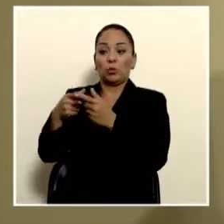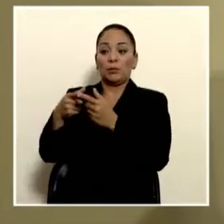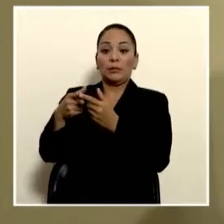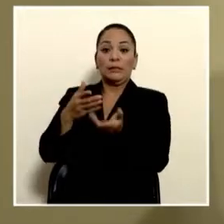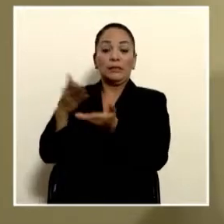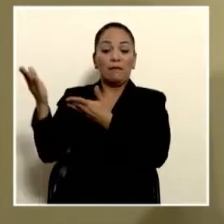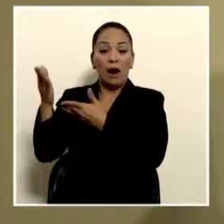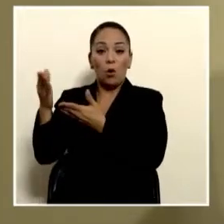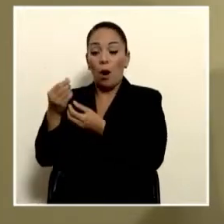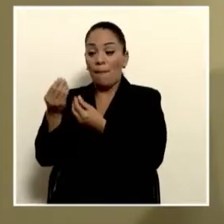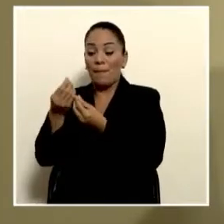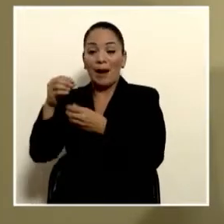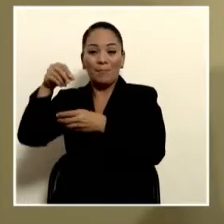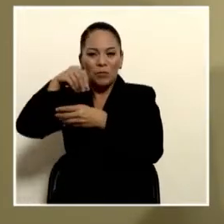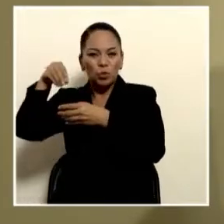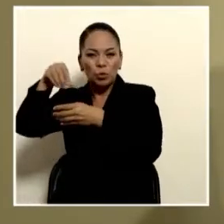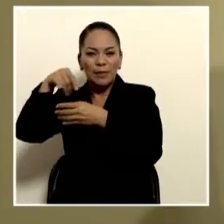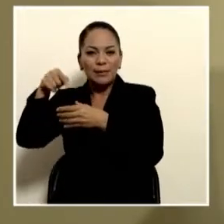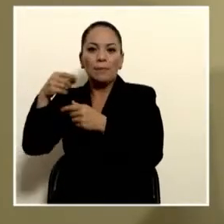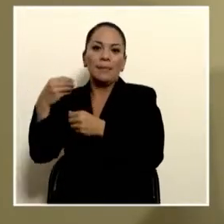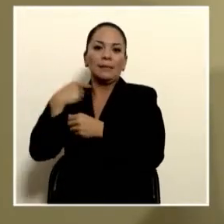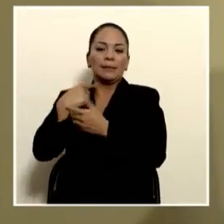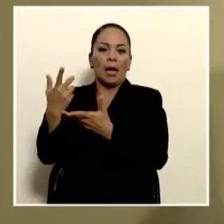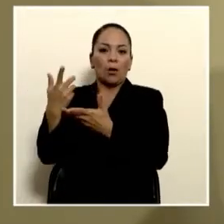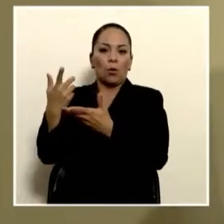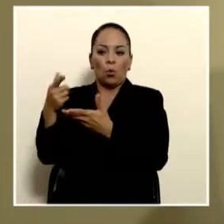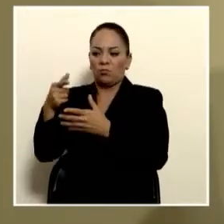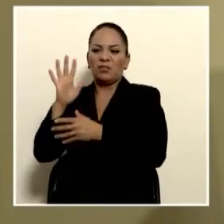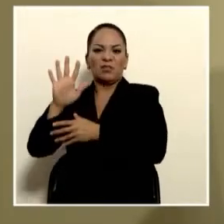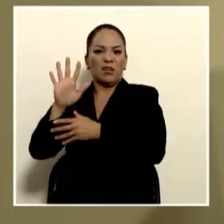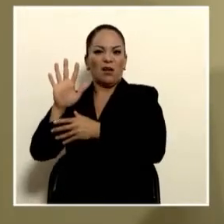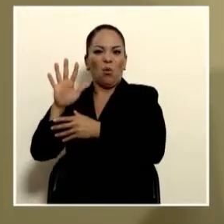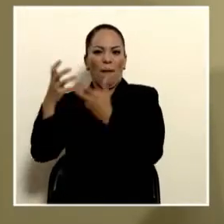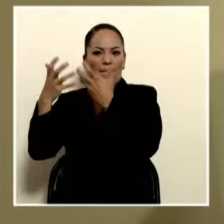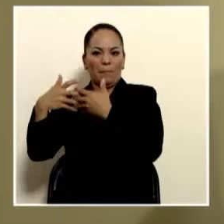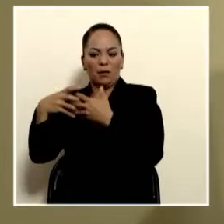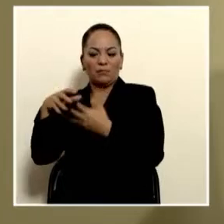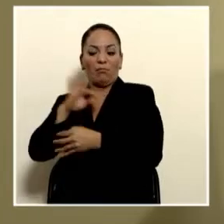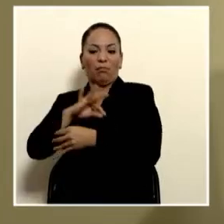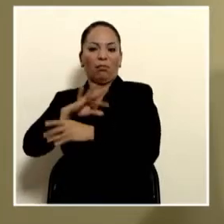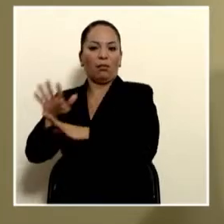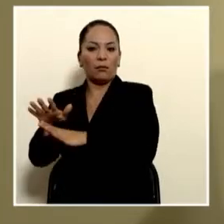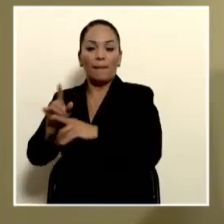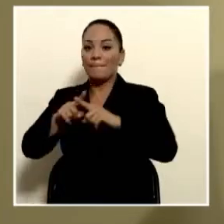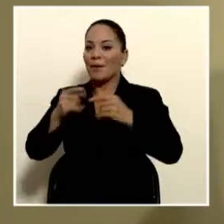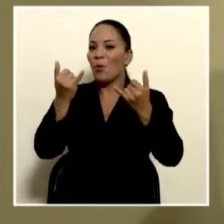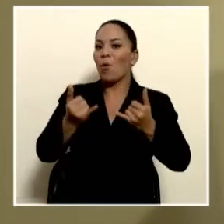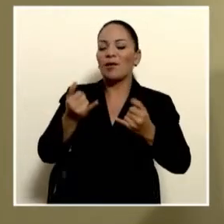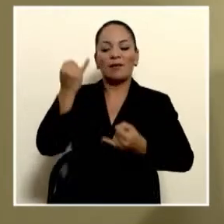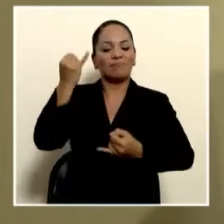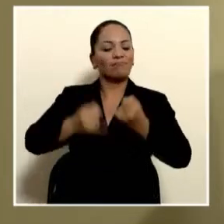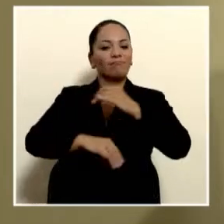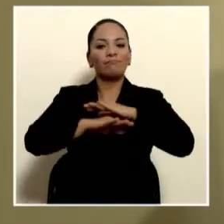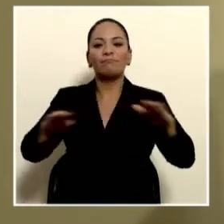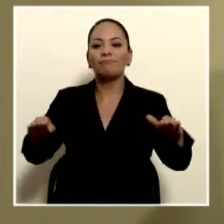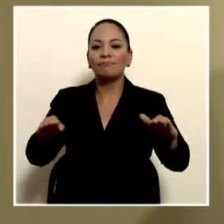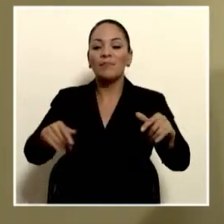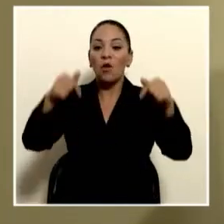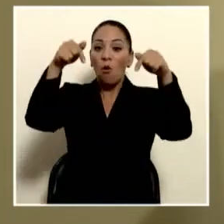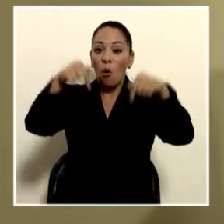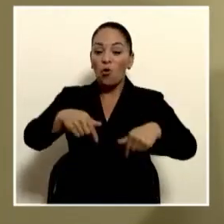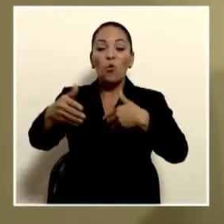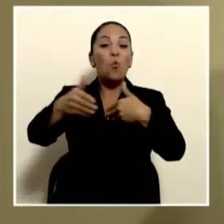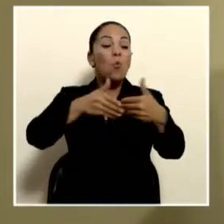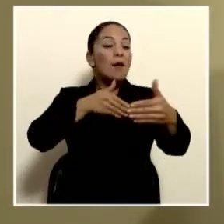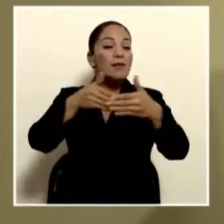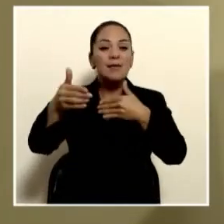carísimo. Se acabó. Un paso más, porque hoy quien importe